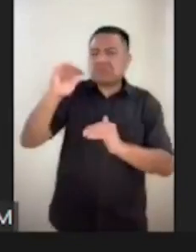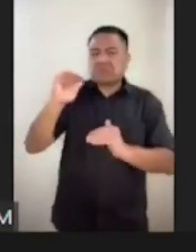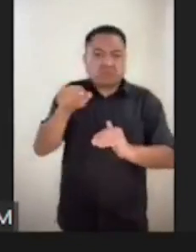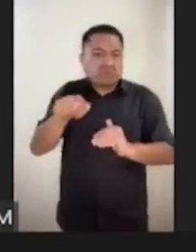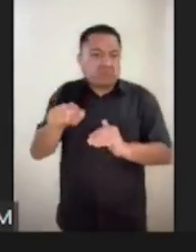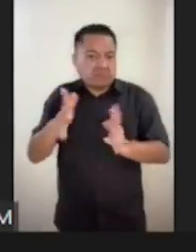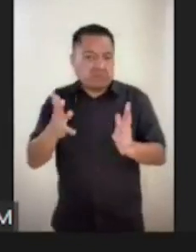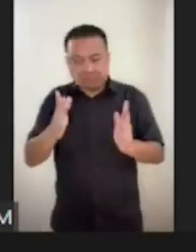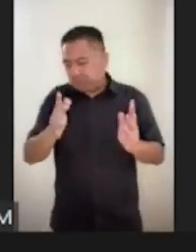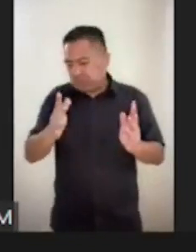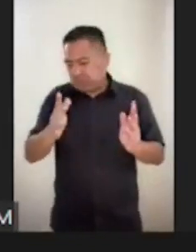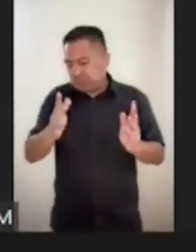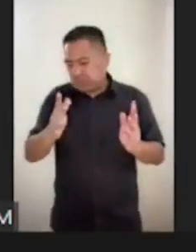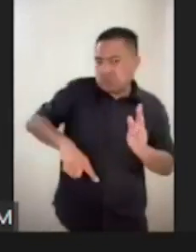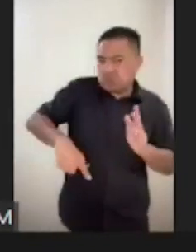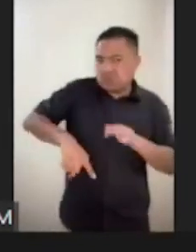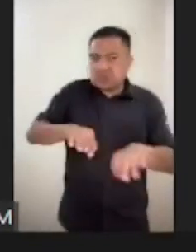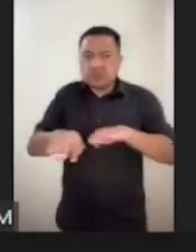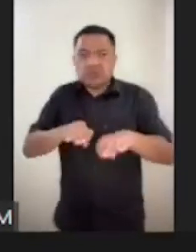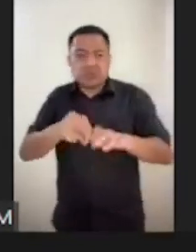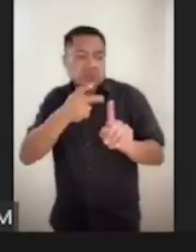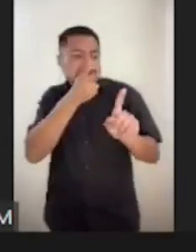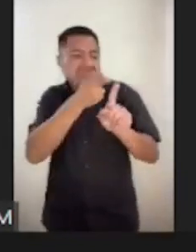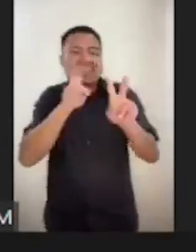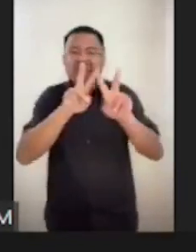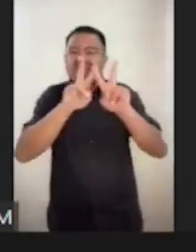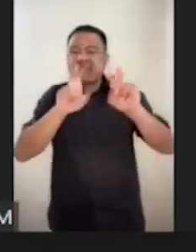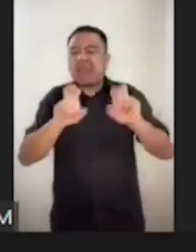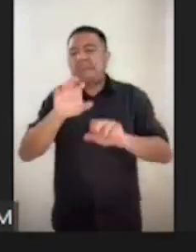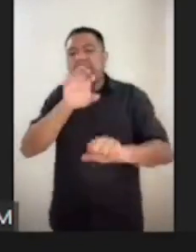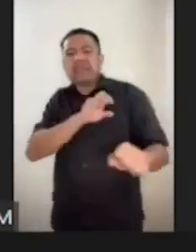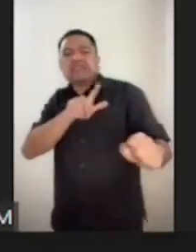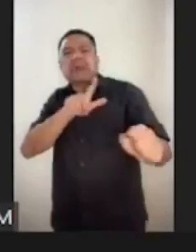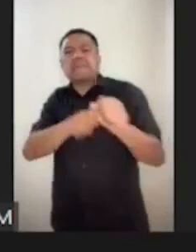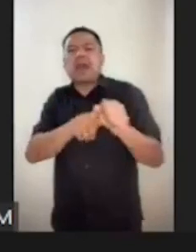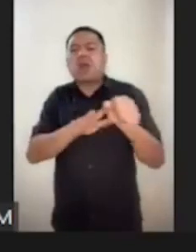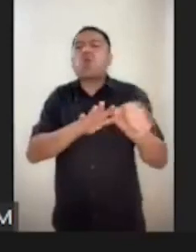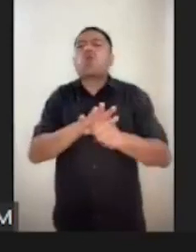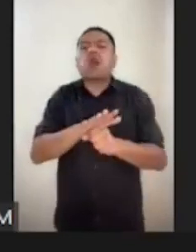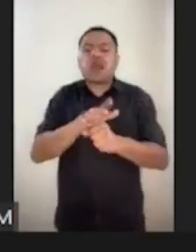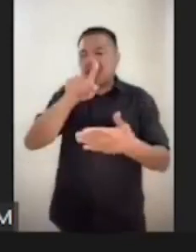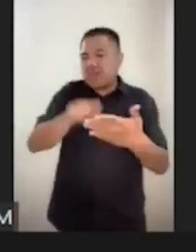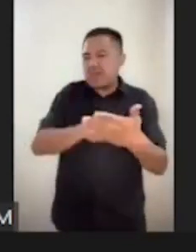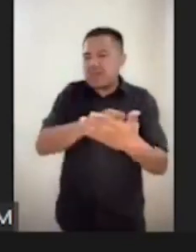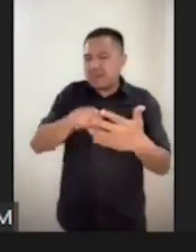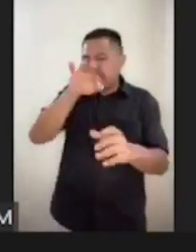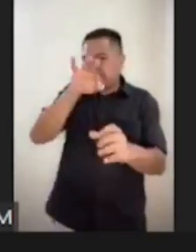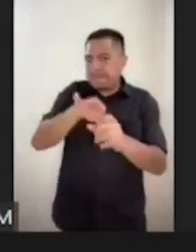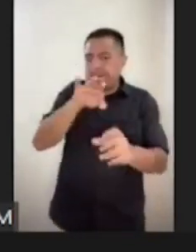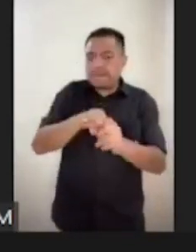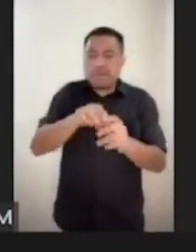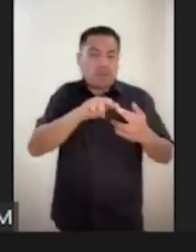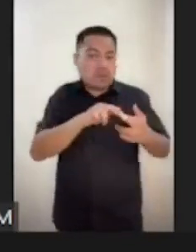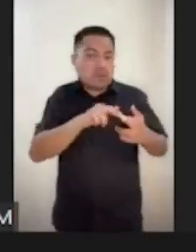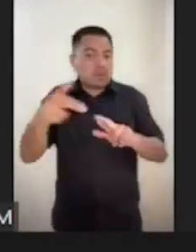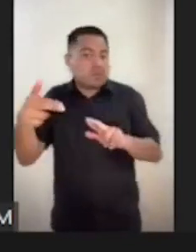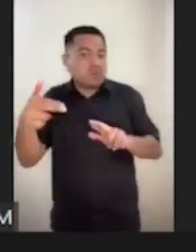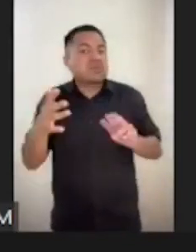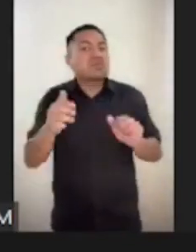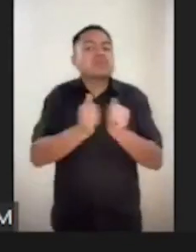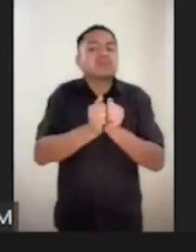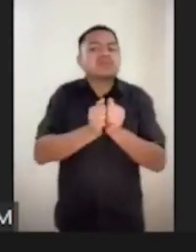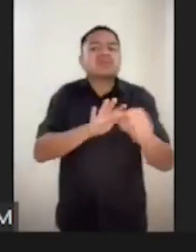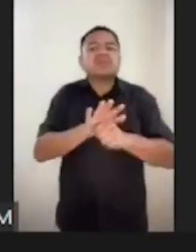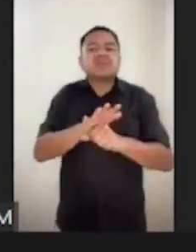cual constituye un asunto exclusivamente del ámbito electoral al estar relacionado con el